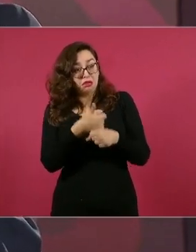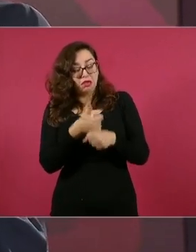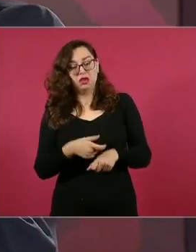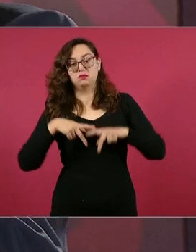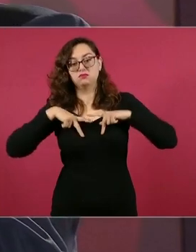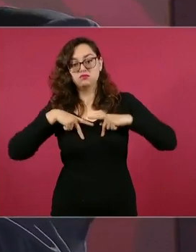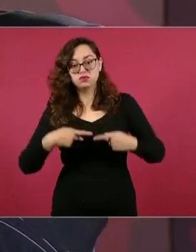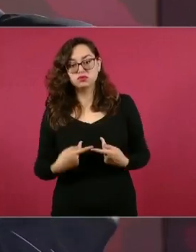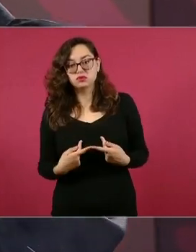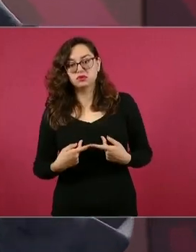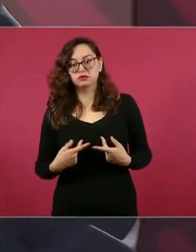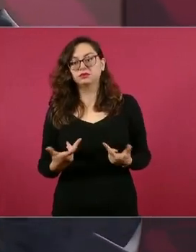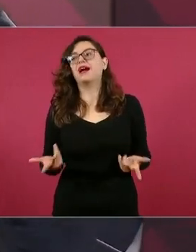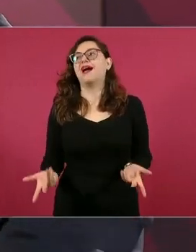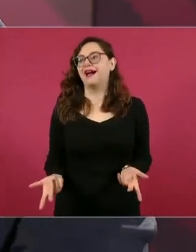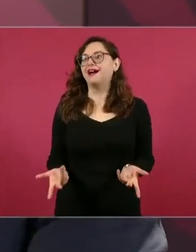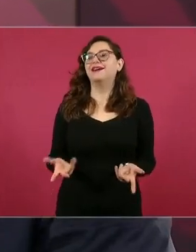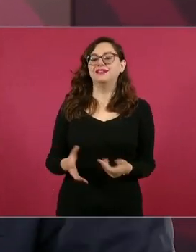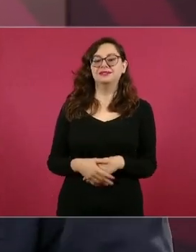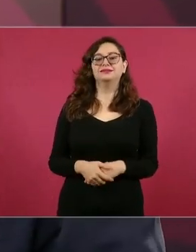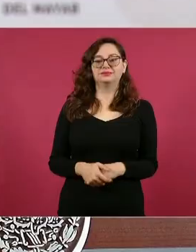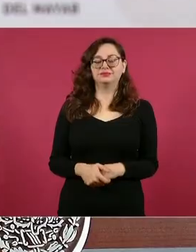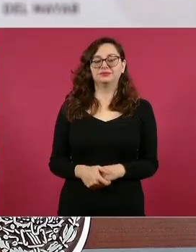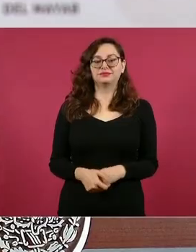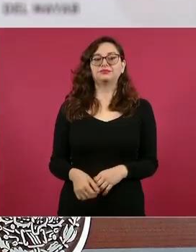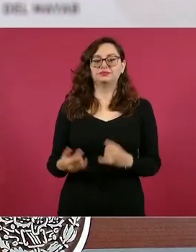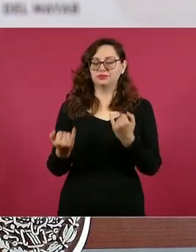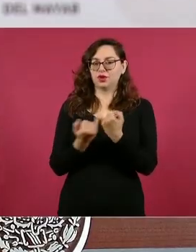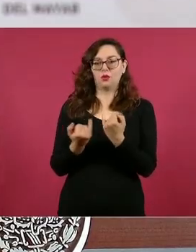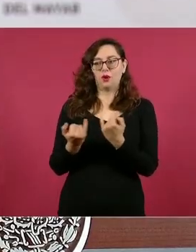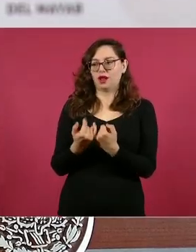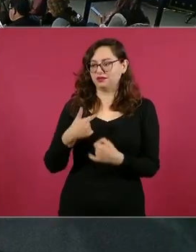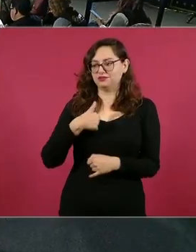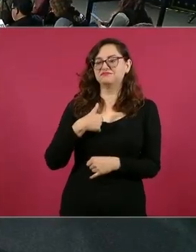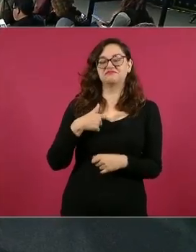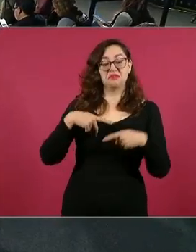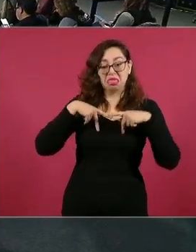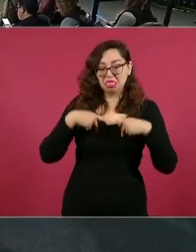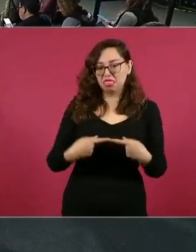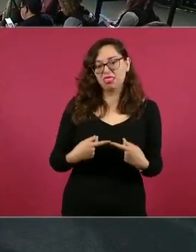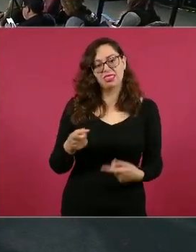afloja entonces este vamos